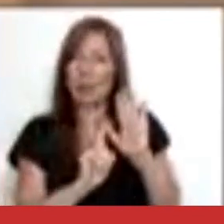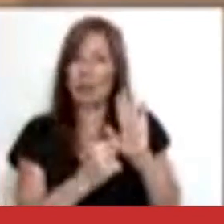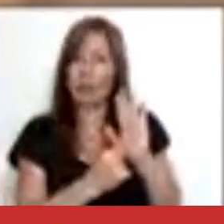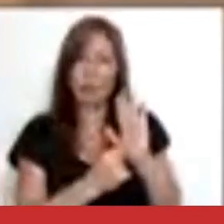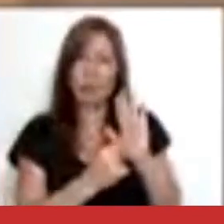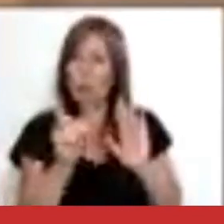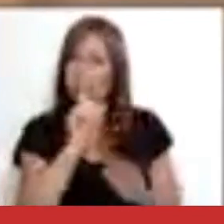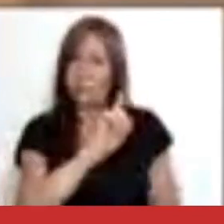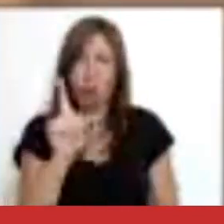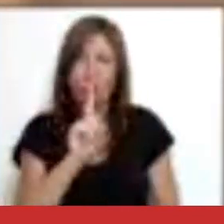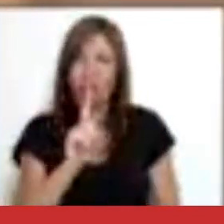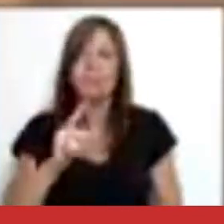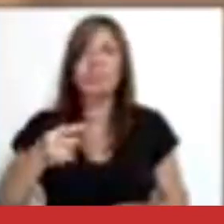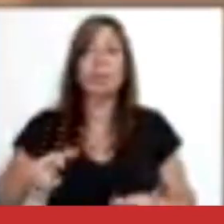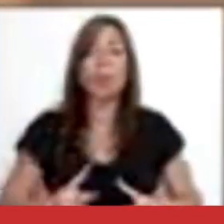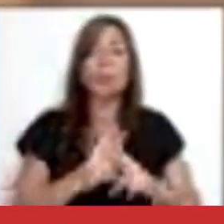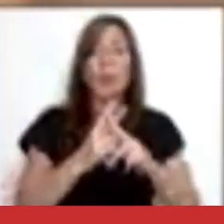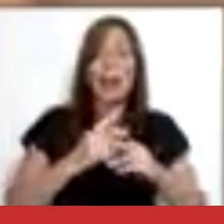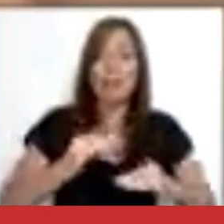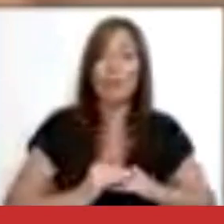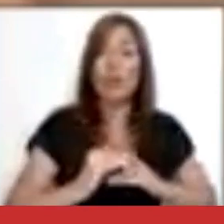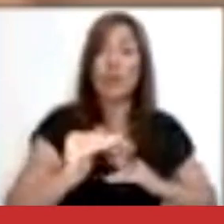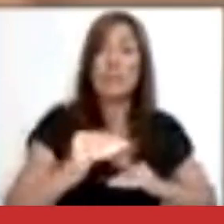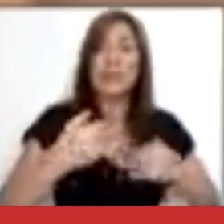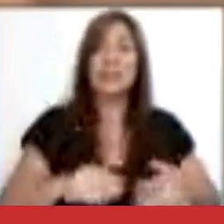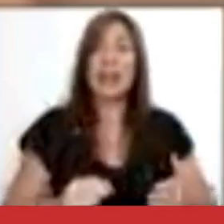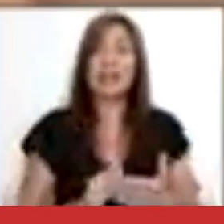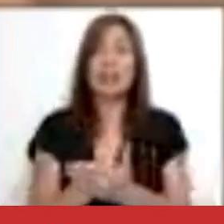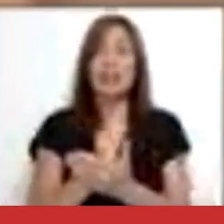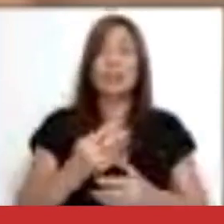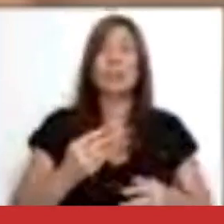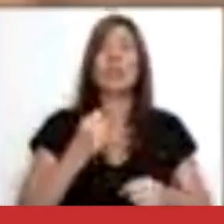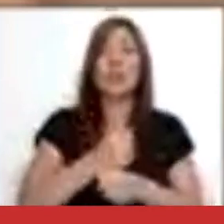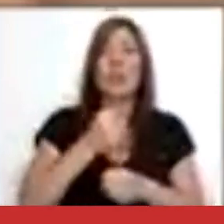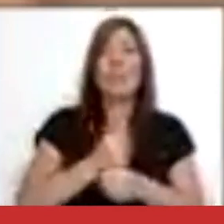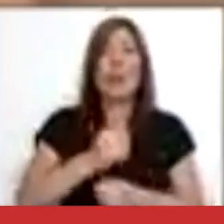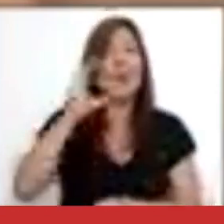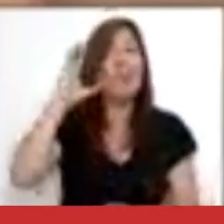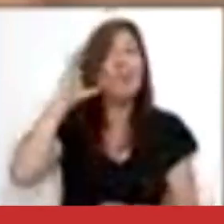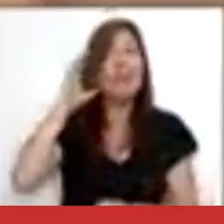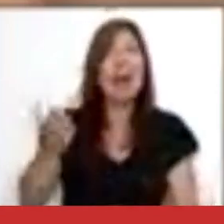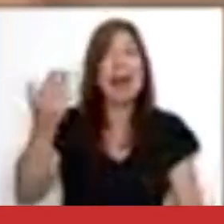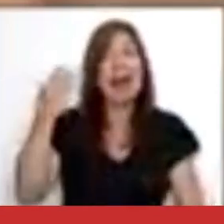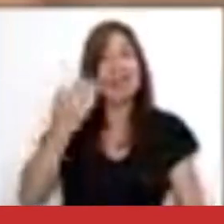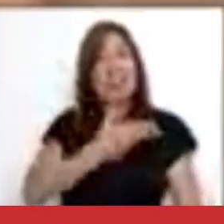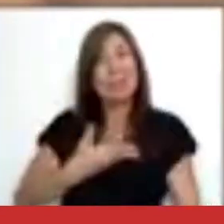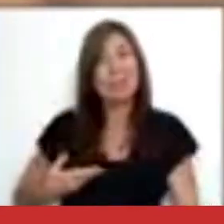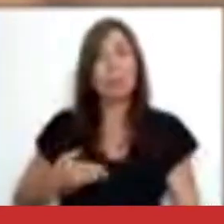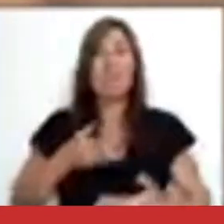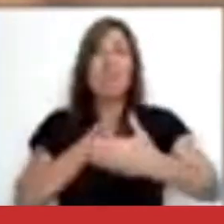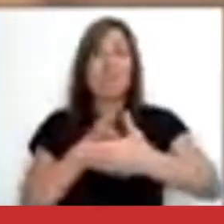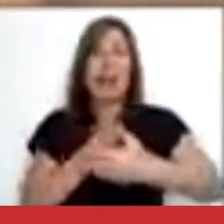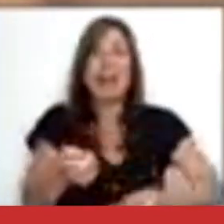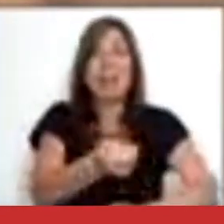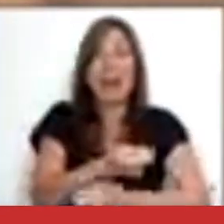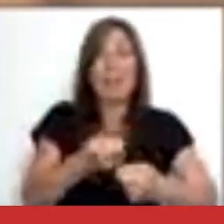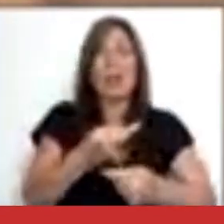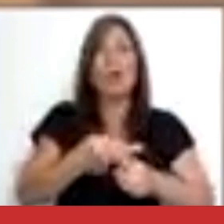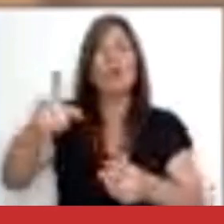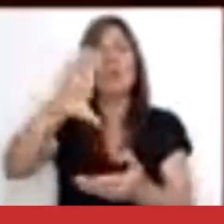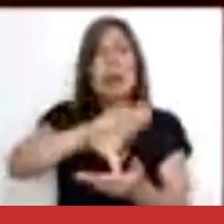fronteras que ya fueron iniciadas por Michelle Bachelet para frenar el narcotráfico y el tráfico de inmigrantes.